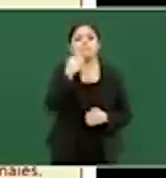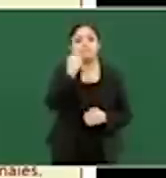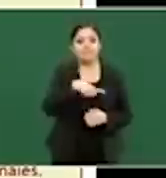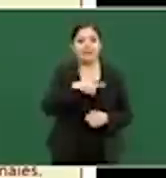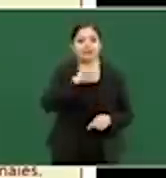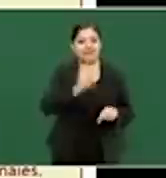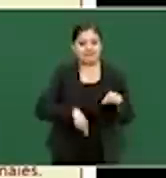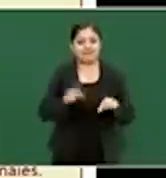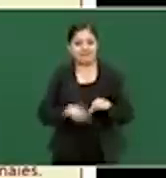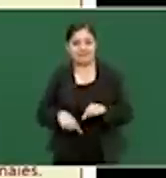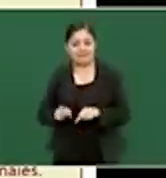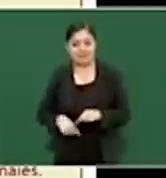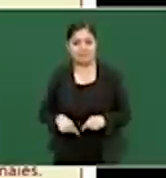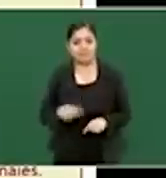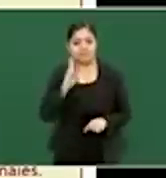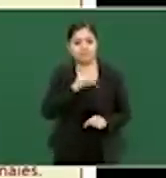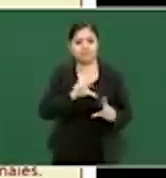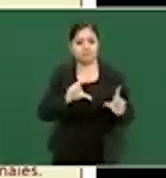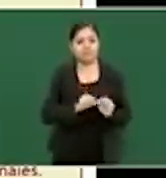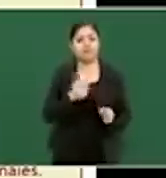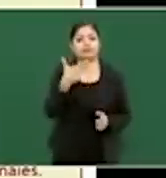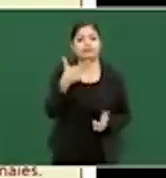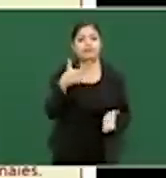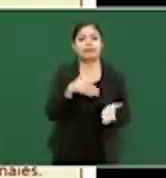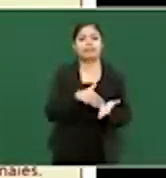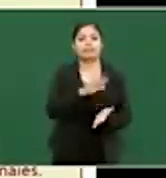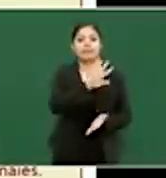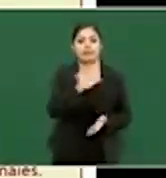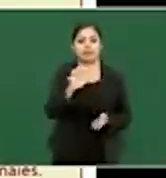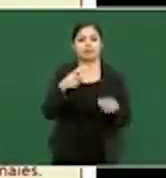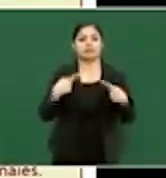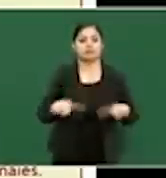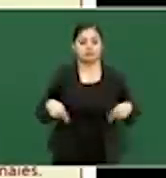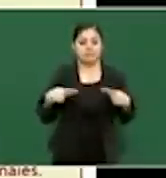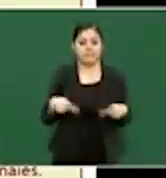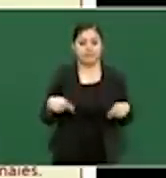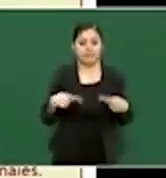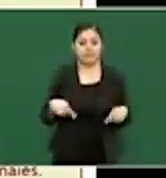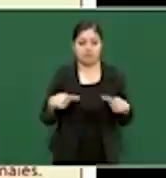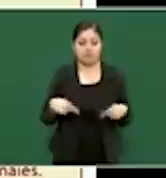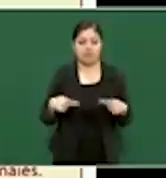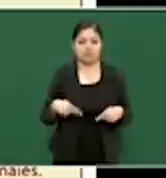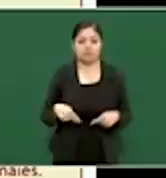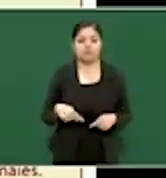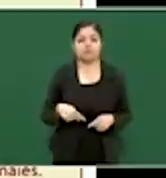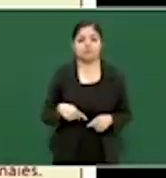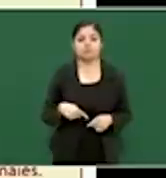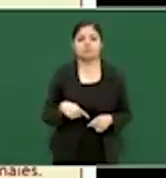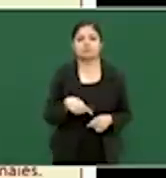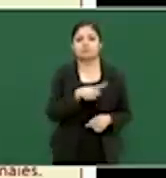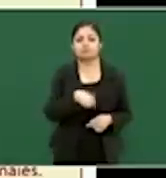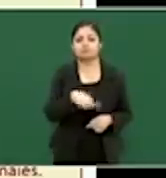Ahí el resumen que tenemos son 7.500 hombres, y están